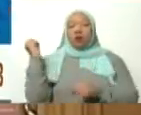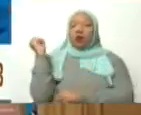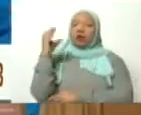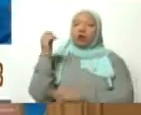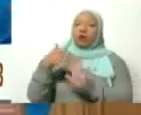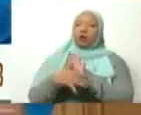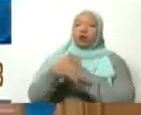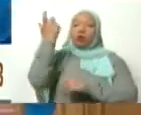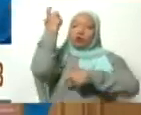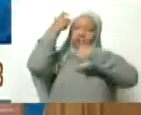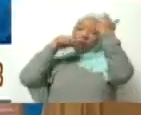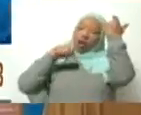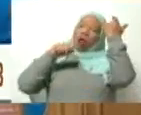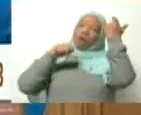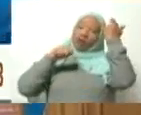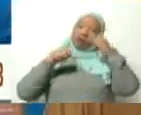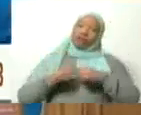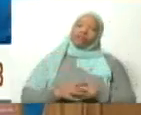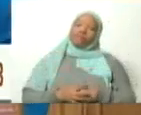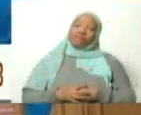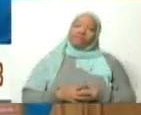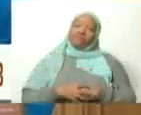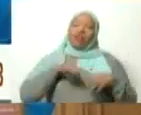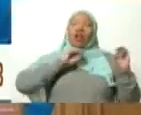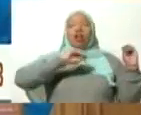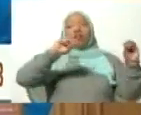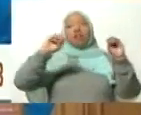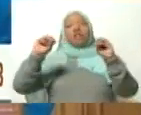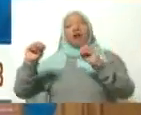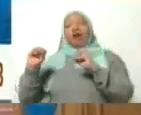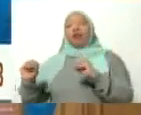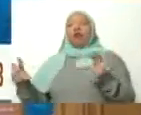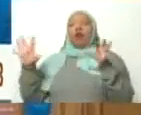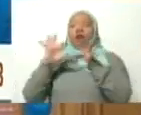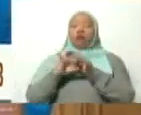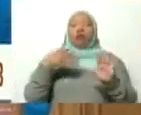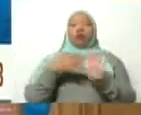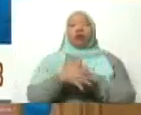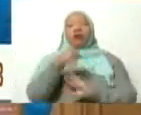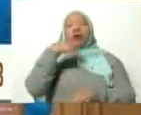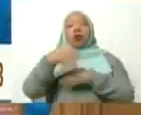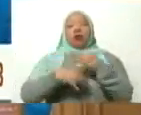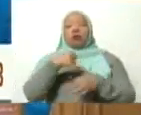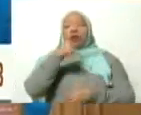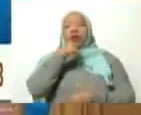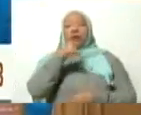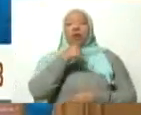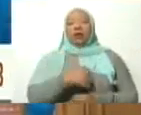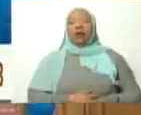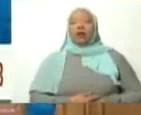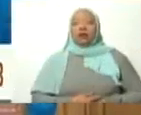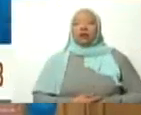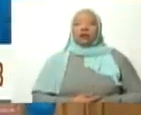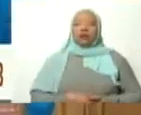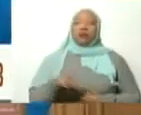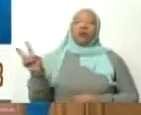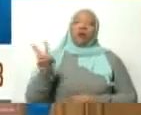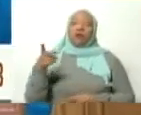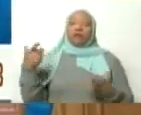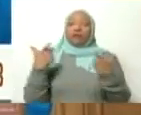del comandante Hugo Chávez, siempre llamándonos a la unidad, señalando el rumbo que venía para Venezuela de una